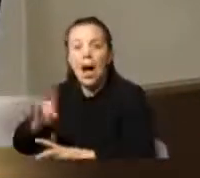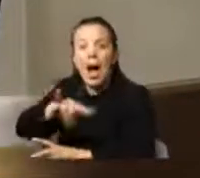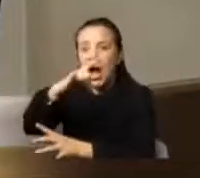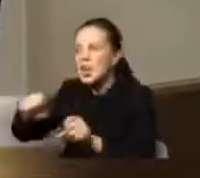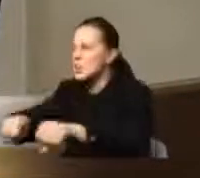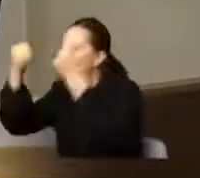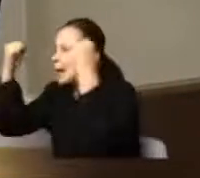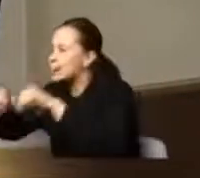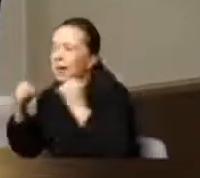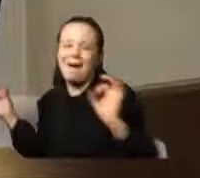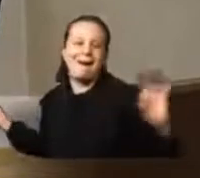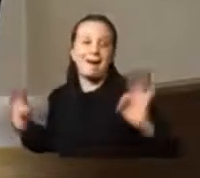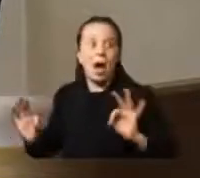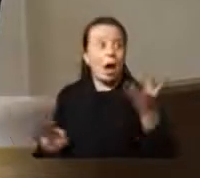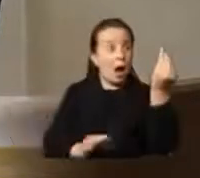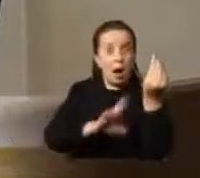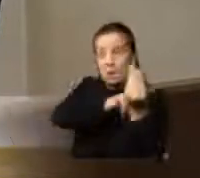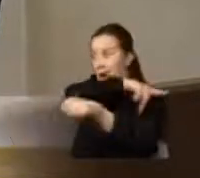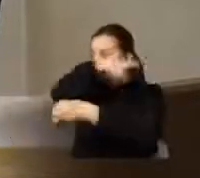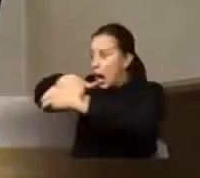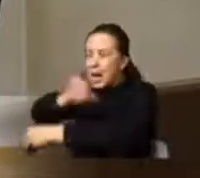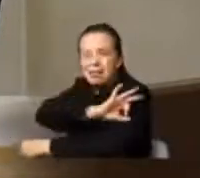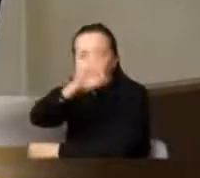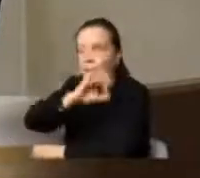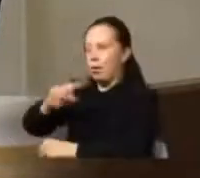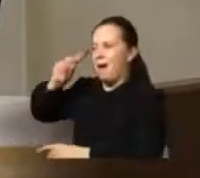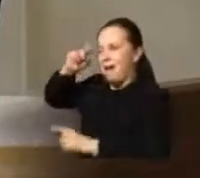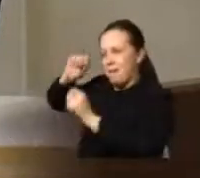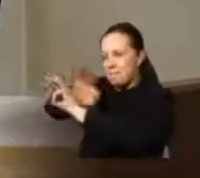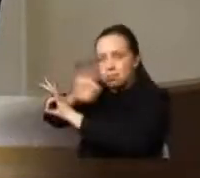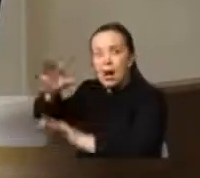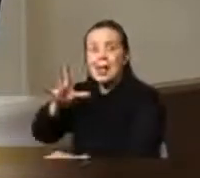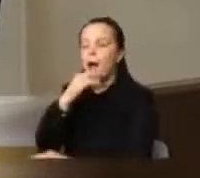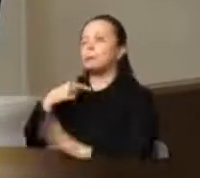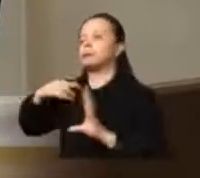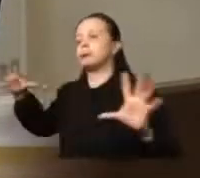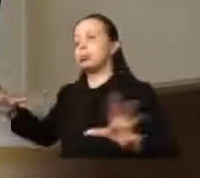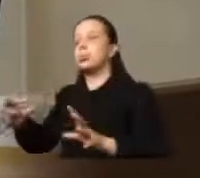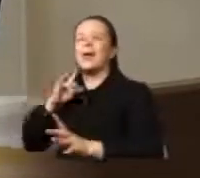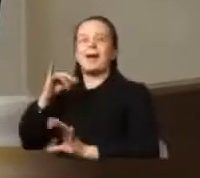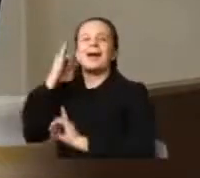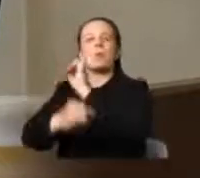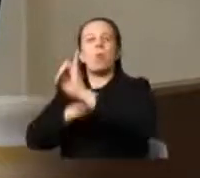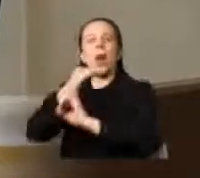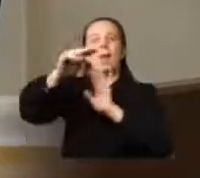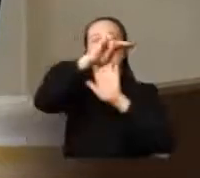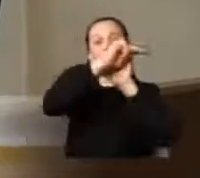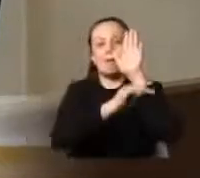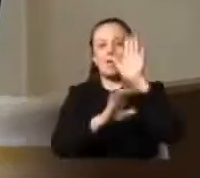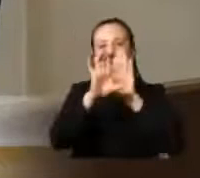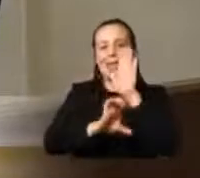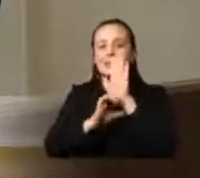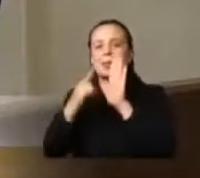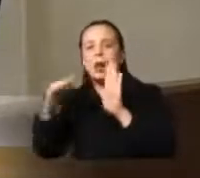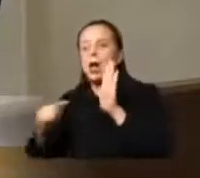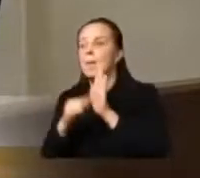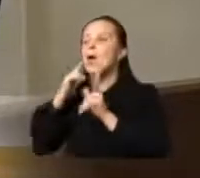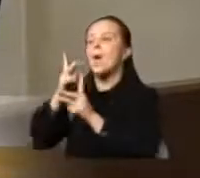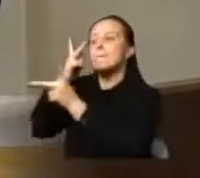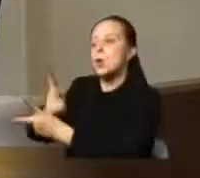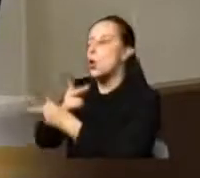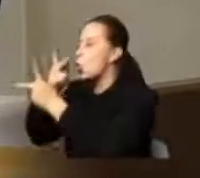perjuicio del ejercicio de la autoridad legítima del Estado, conforme a los estándares internacionales en materia de